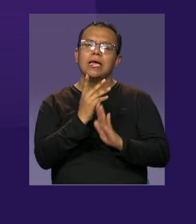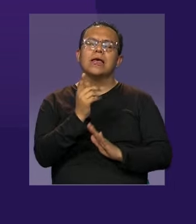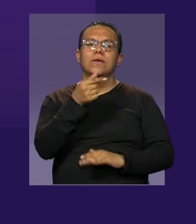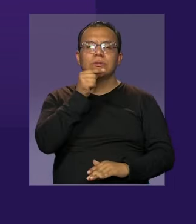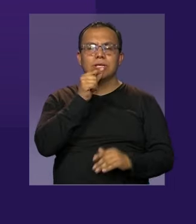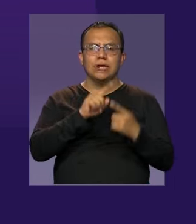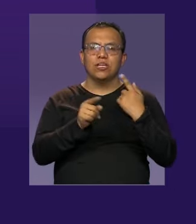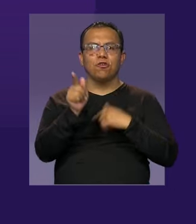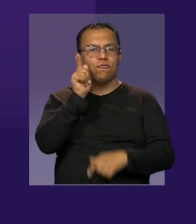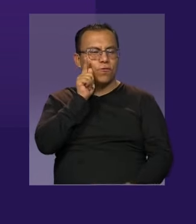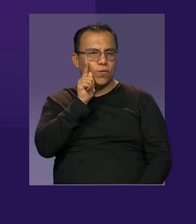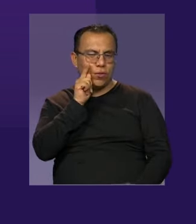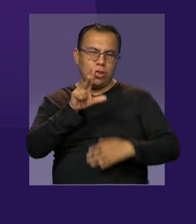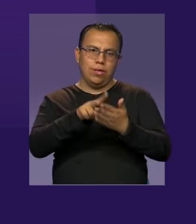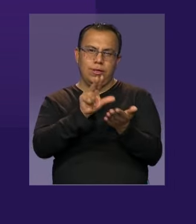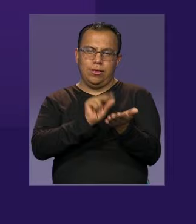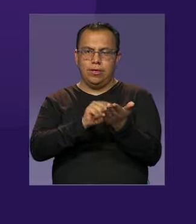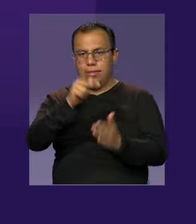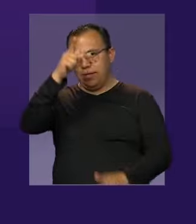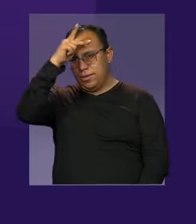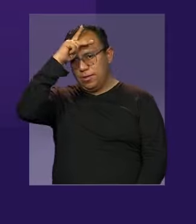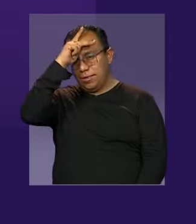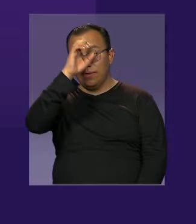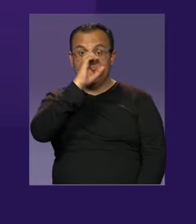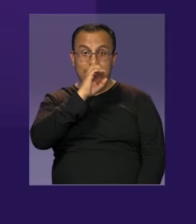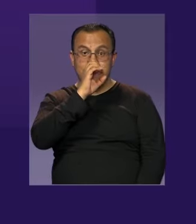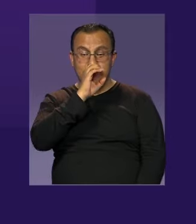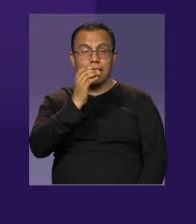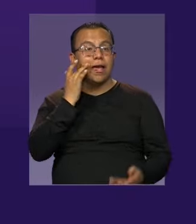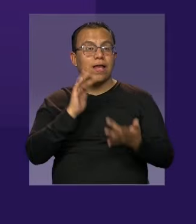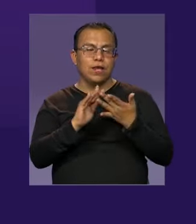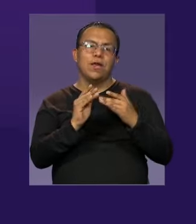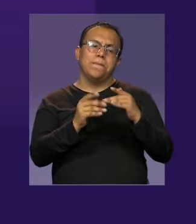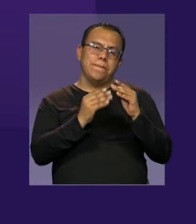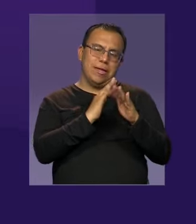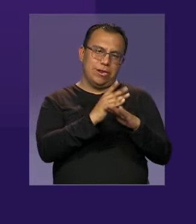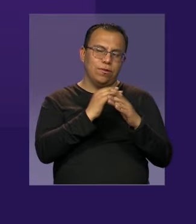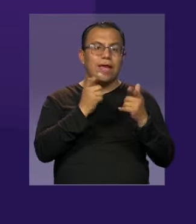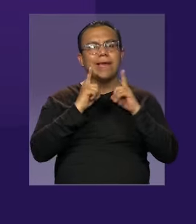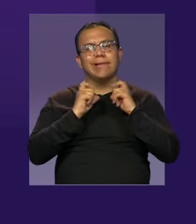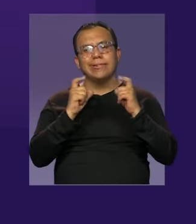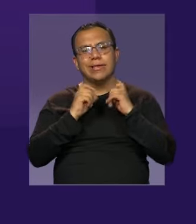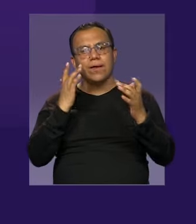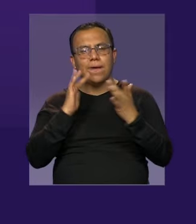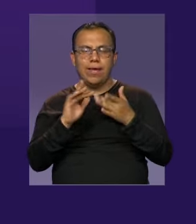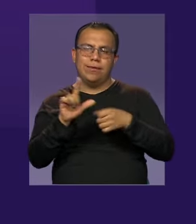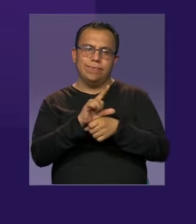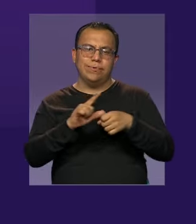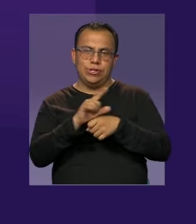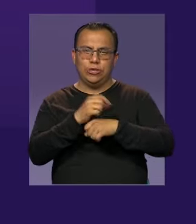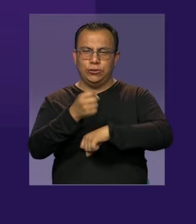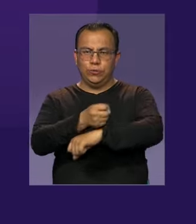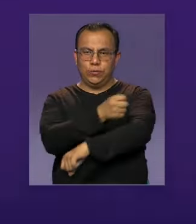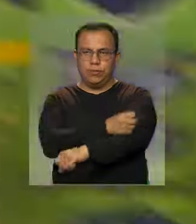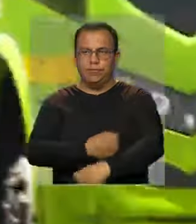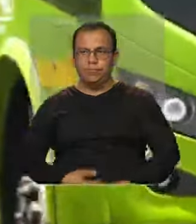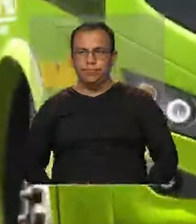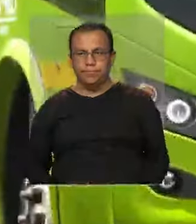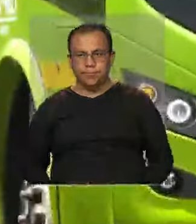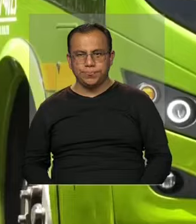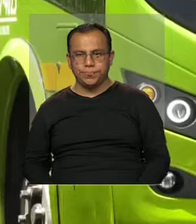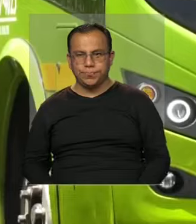Fontibón, Puente Aranda, Kennedy, Chapinero, Barrios Unidos, Engativá y la localidad Suba.